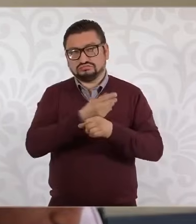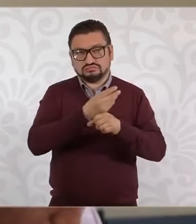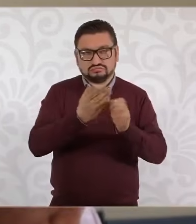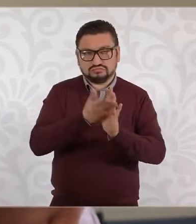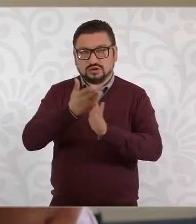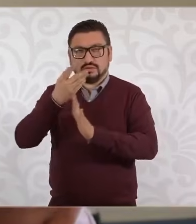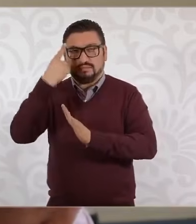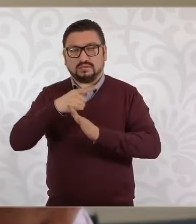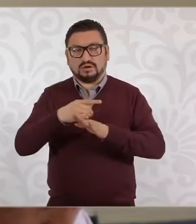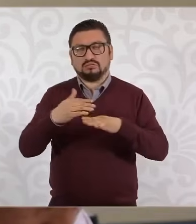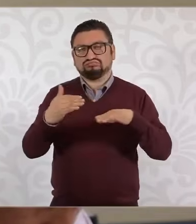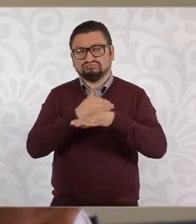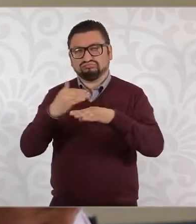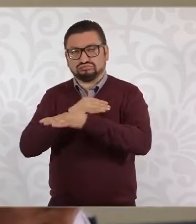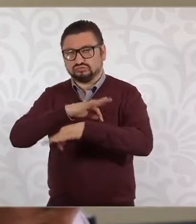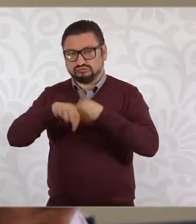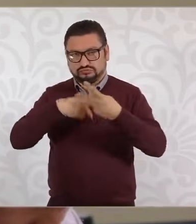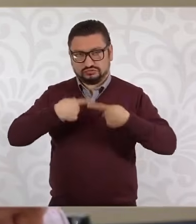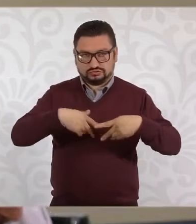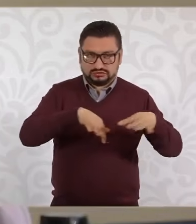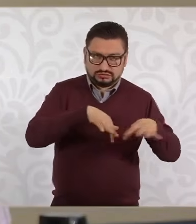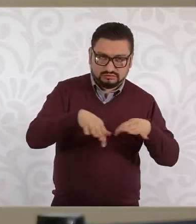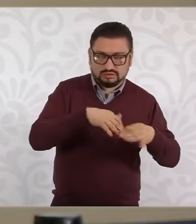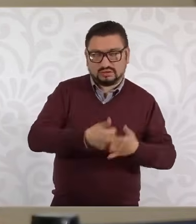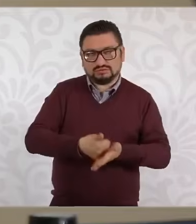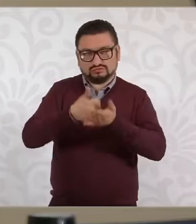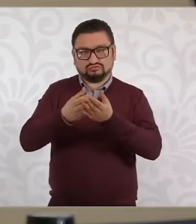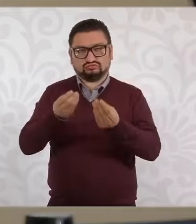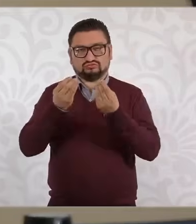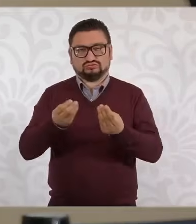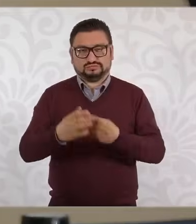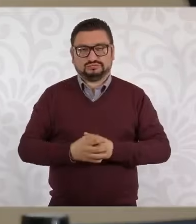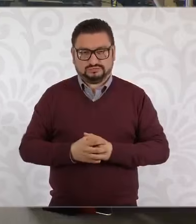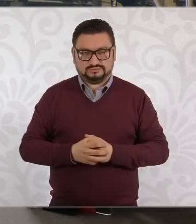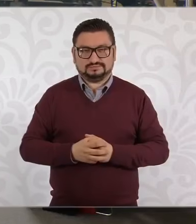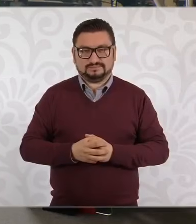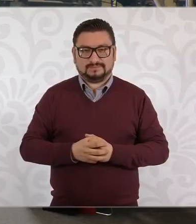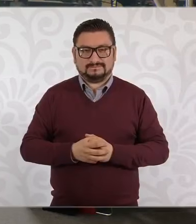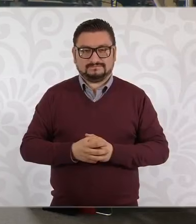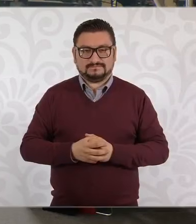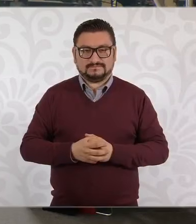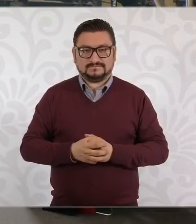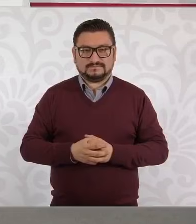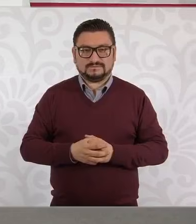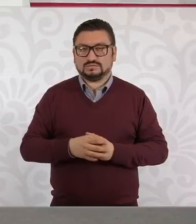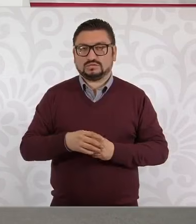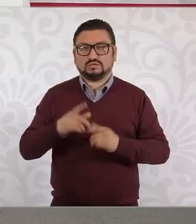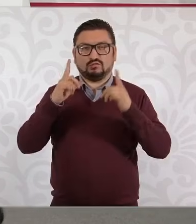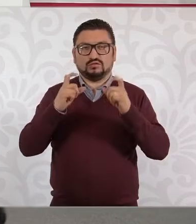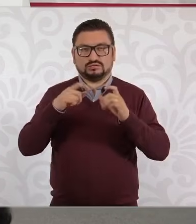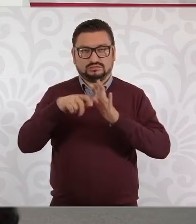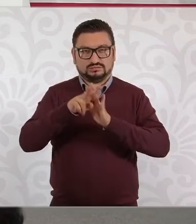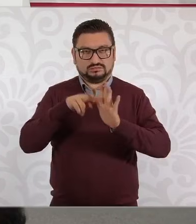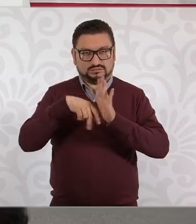reduzca los tiempos de traslado de las personas que trabajan, ayudará mucho en este sentido a ellos, ¿no? Ponle nada más la foto, ya no pongas